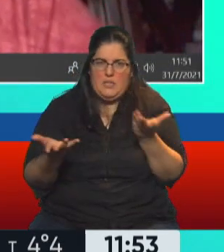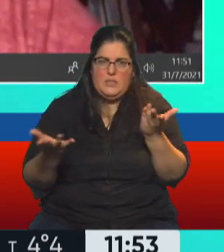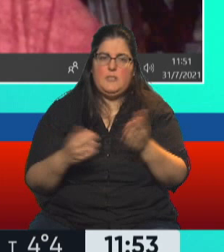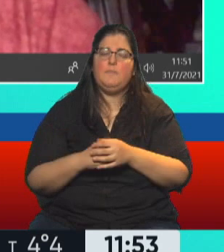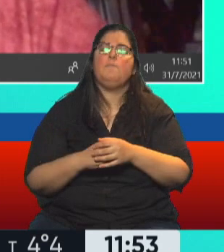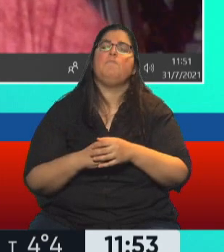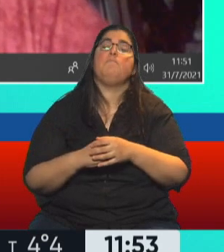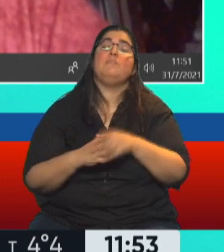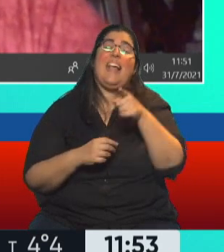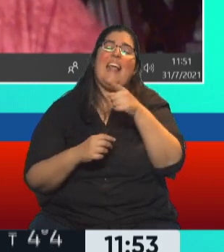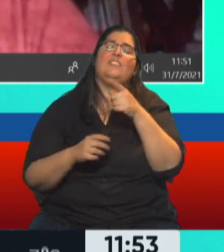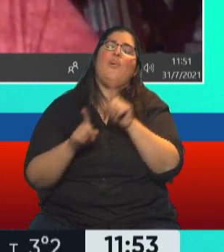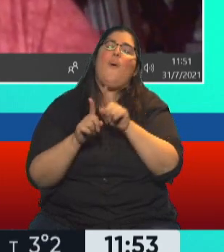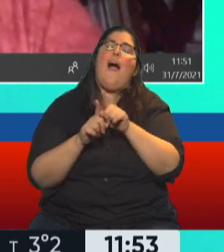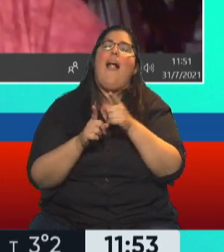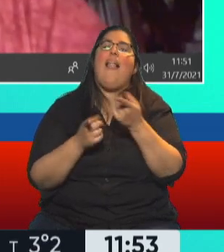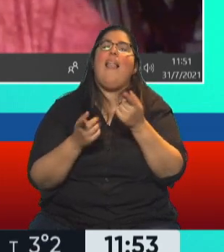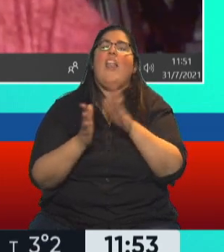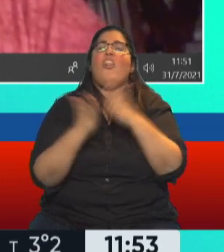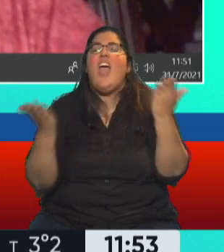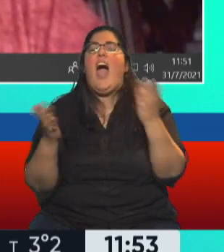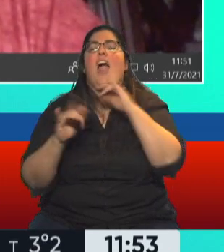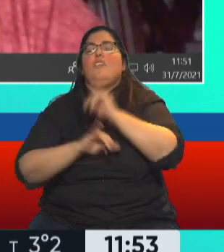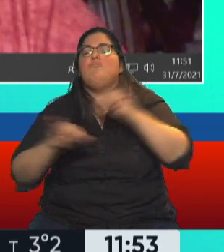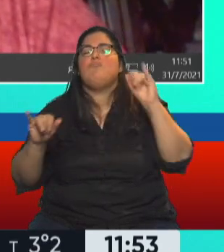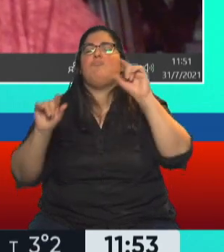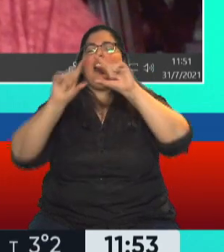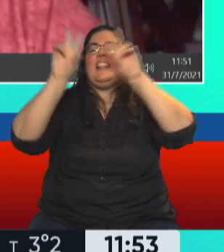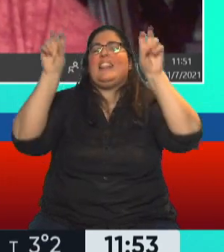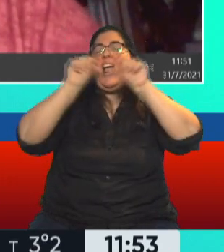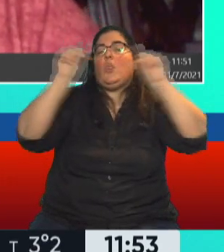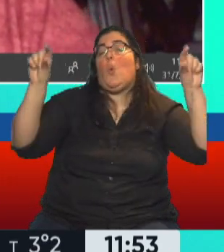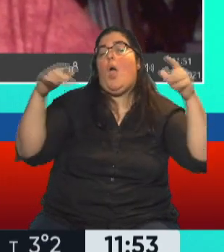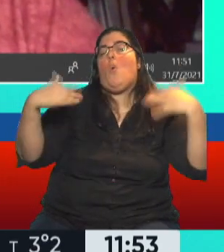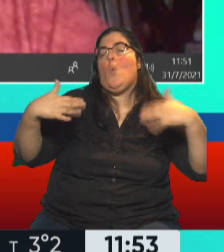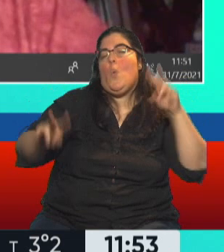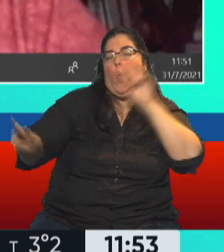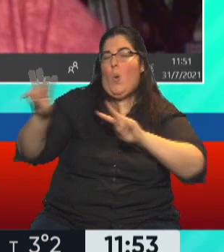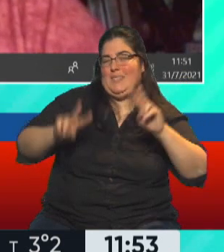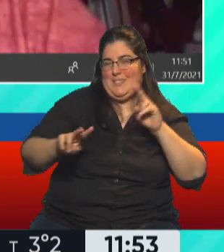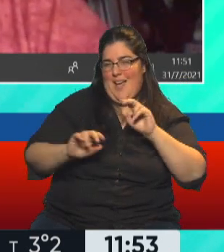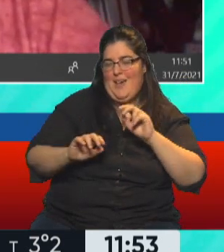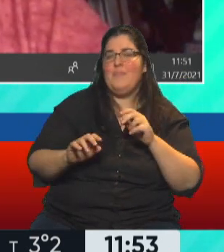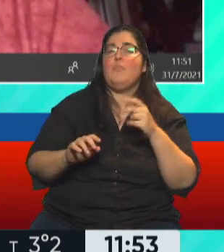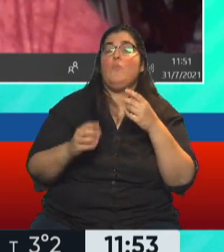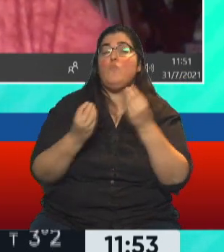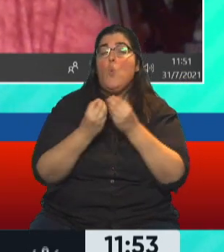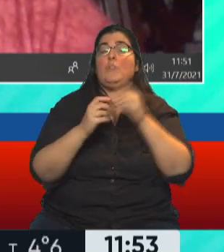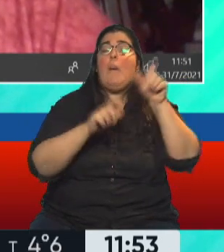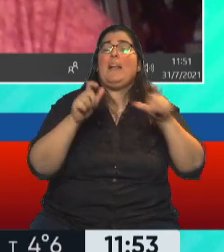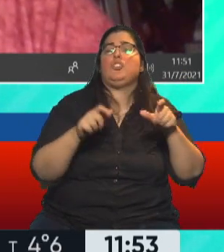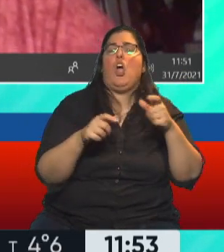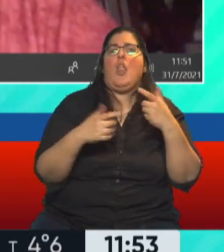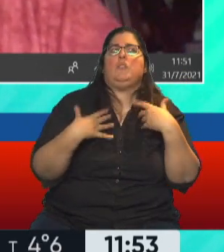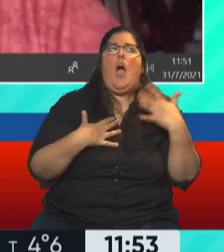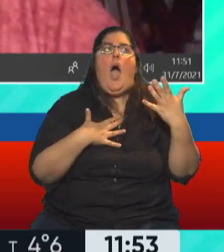Mira, esos son los titulares que pone la prensa y esa es la razón por la que muchos públicamente se han rasgado las